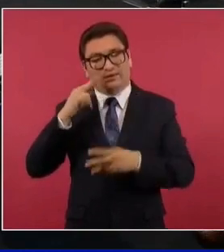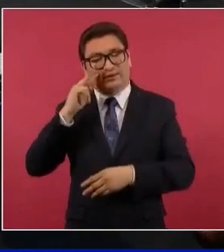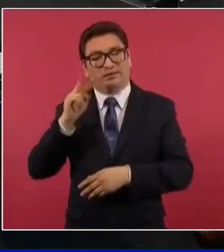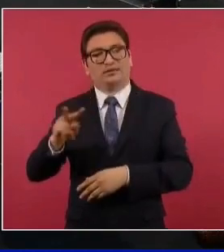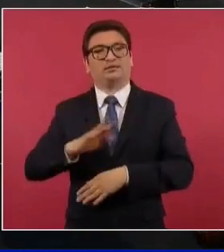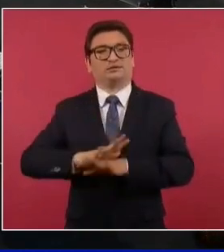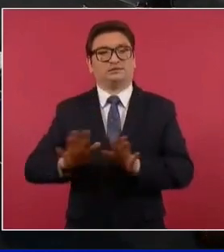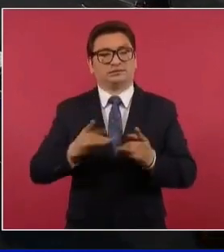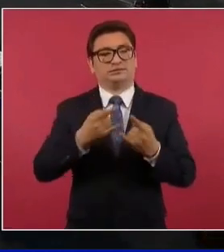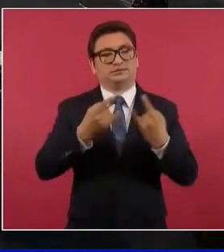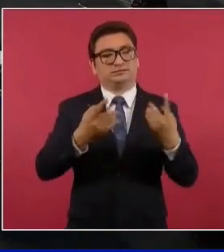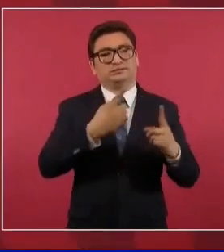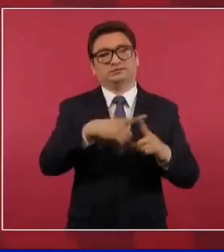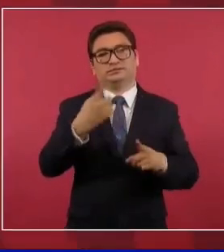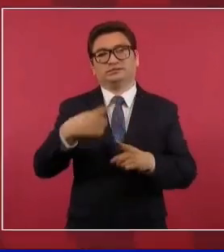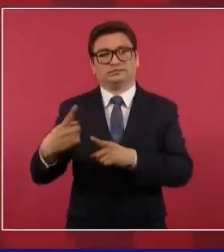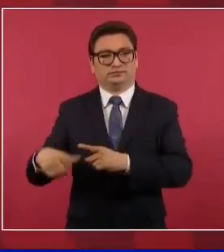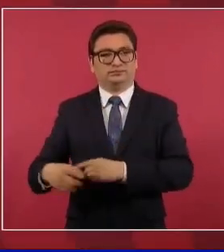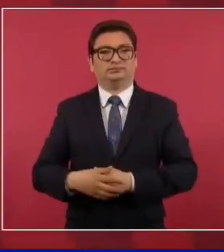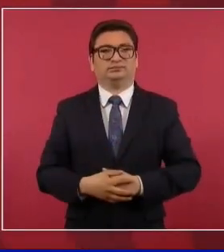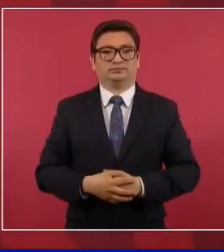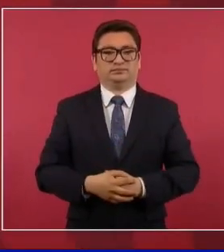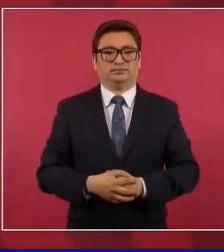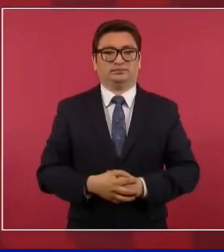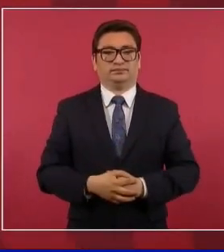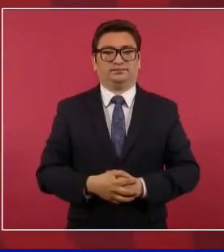en otros casos.